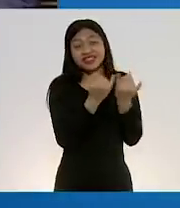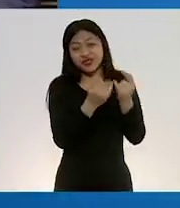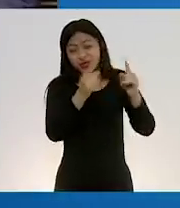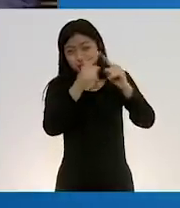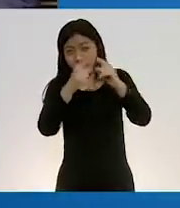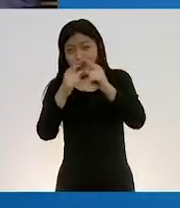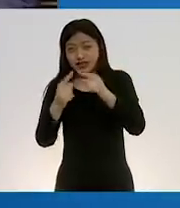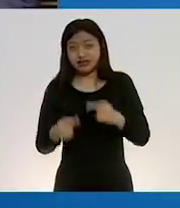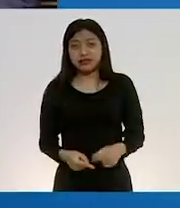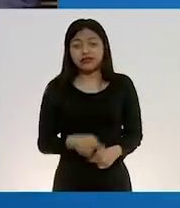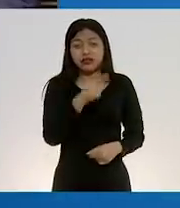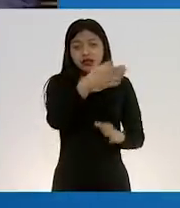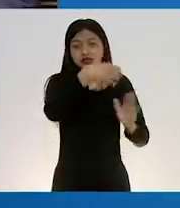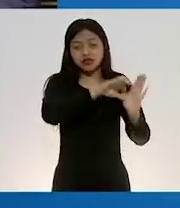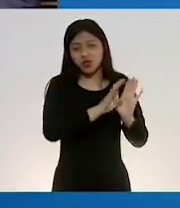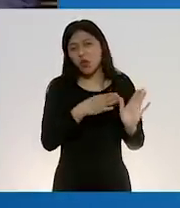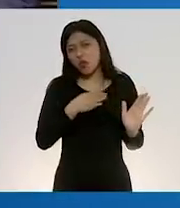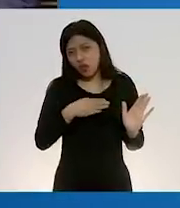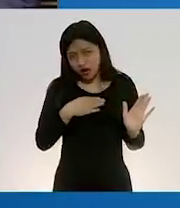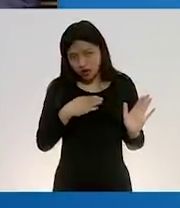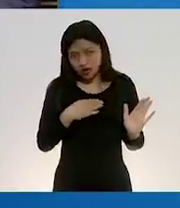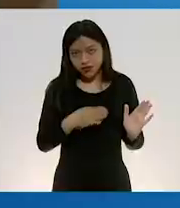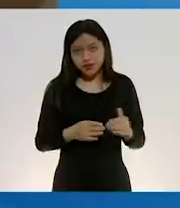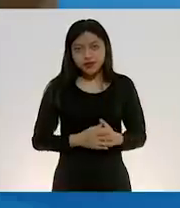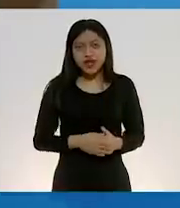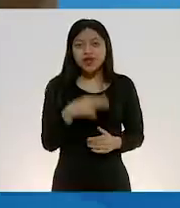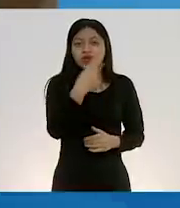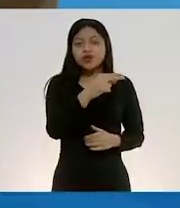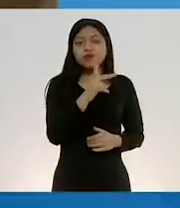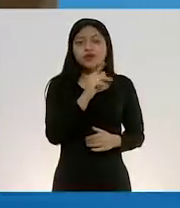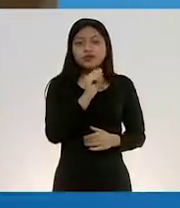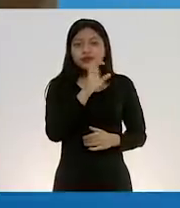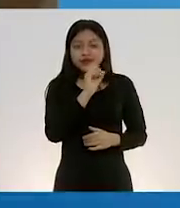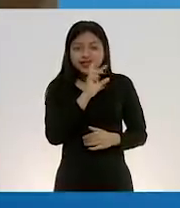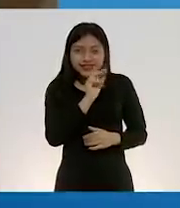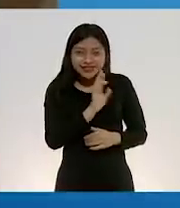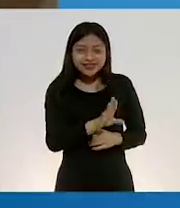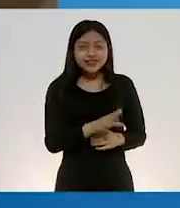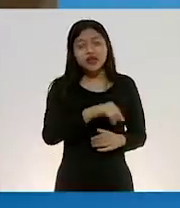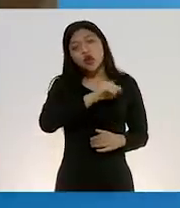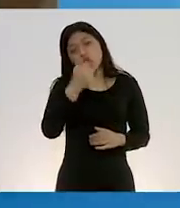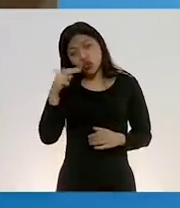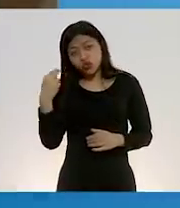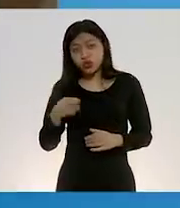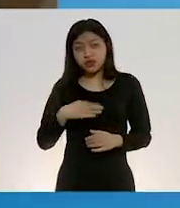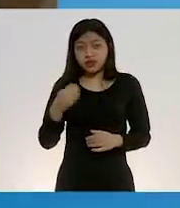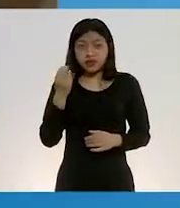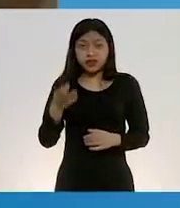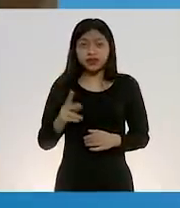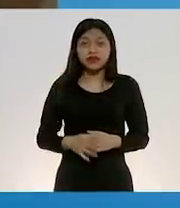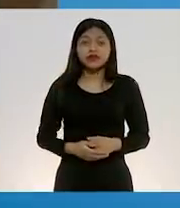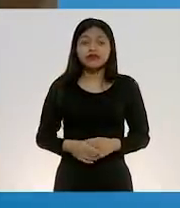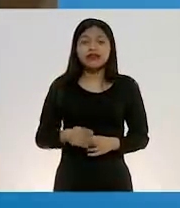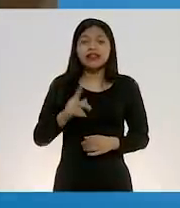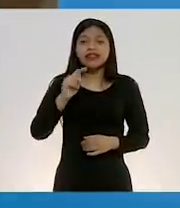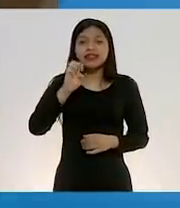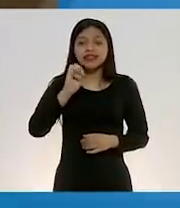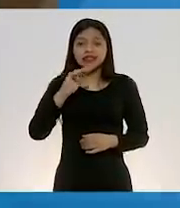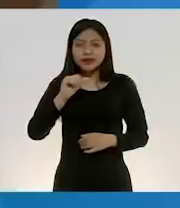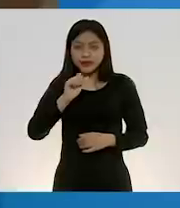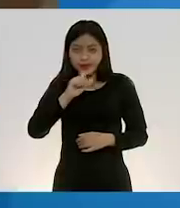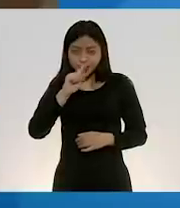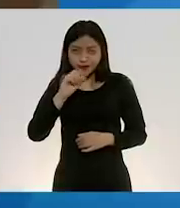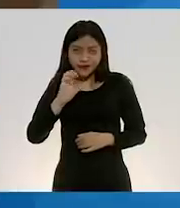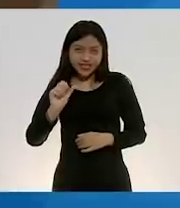había también un cuarto de baño, el placer. Los temazcales habían tenido el carácter de baño ritual.